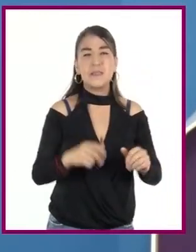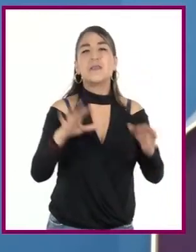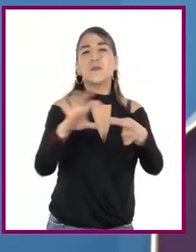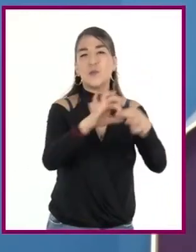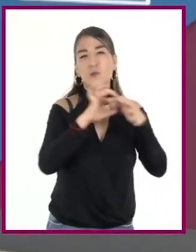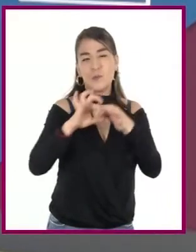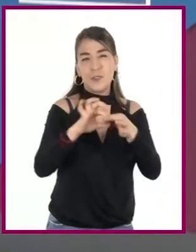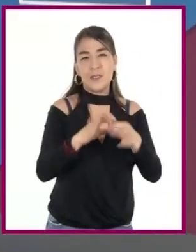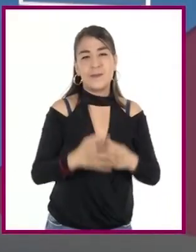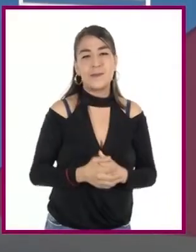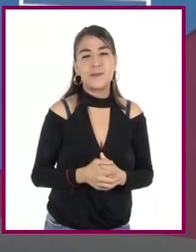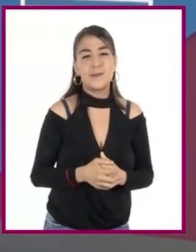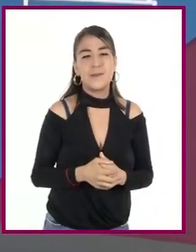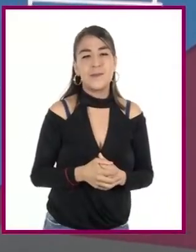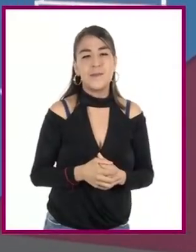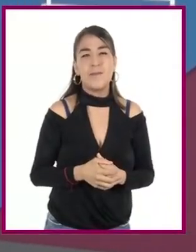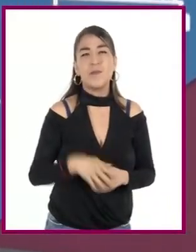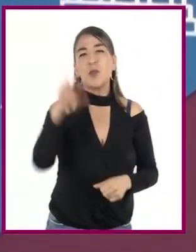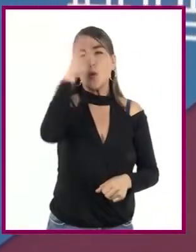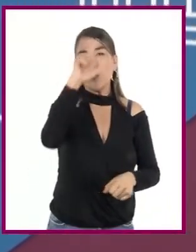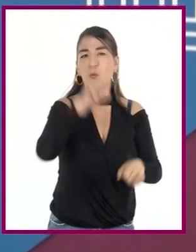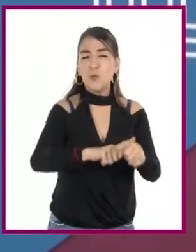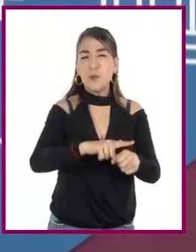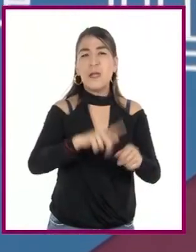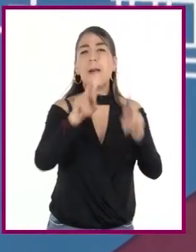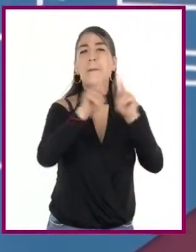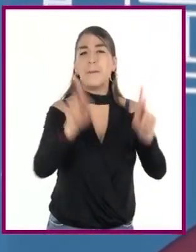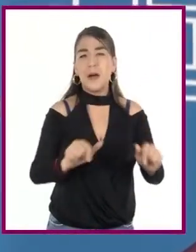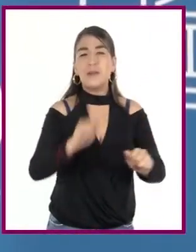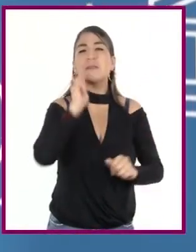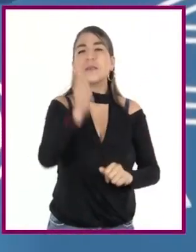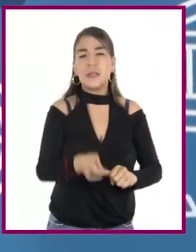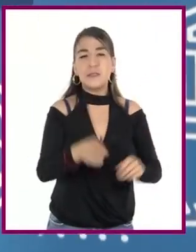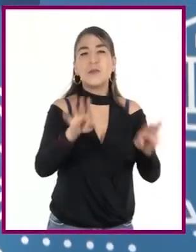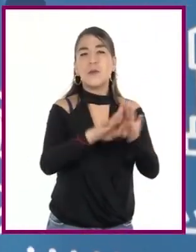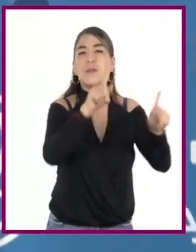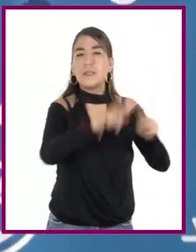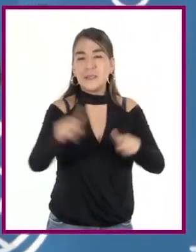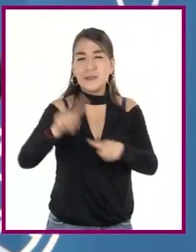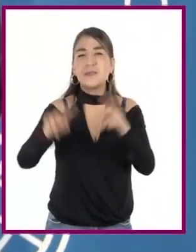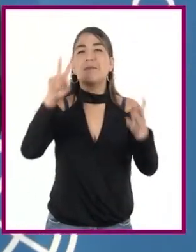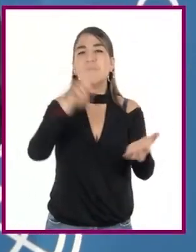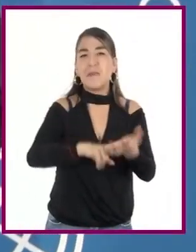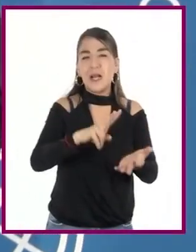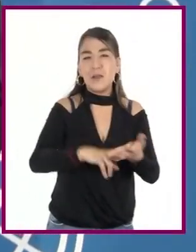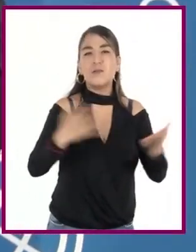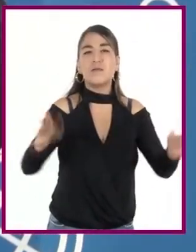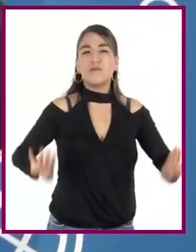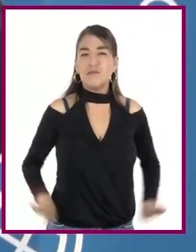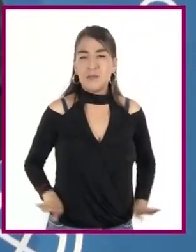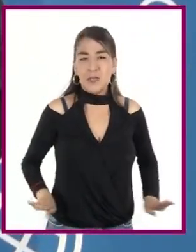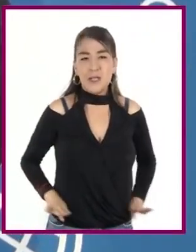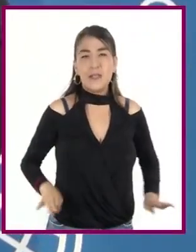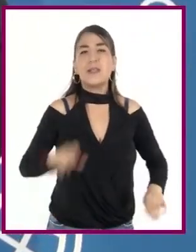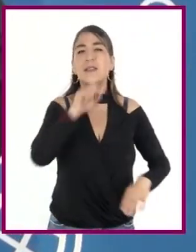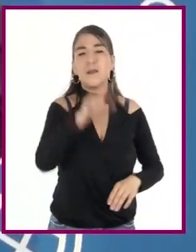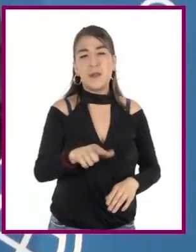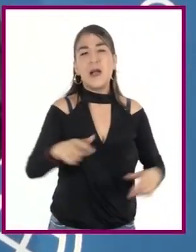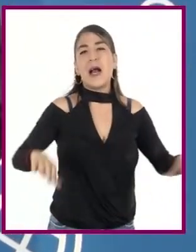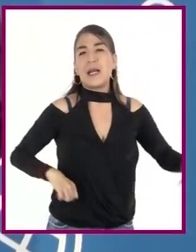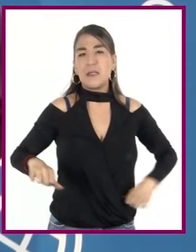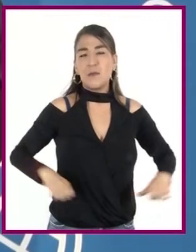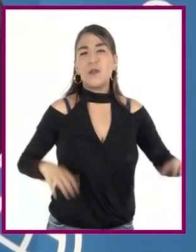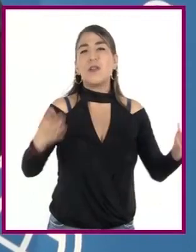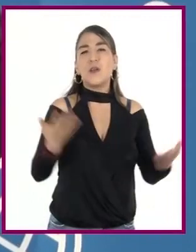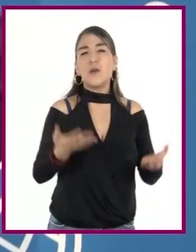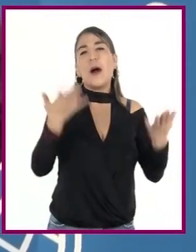unida. La cultura de paz consiste en una serie de valores, actitudes y